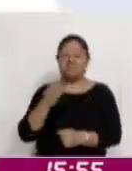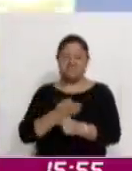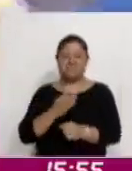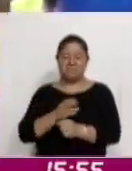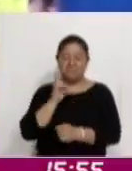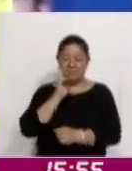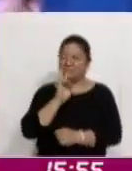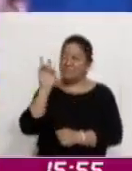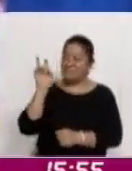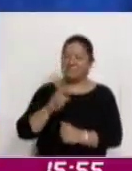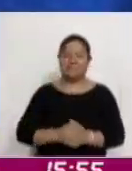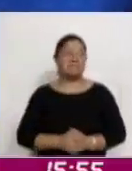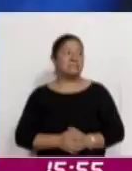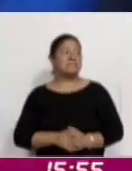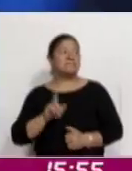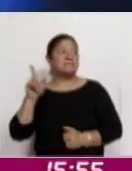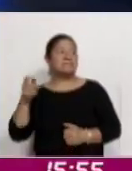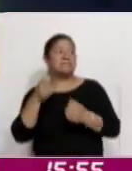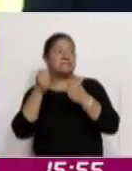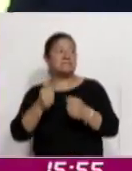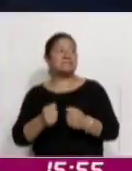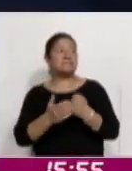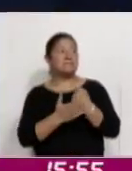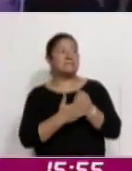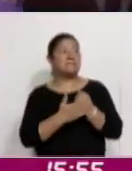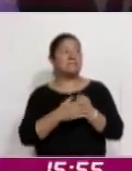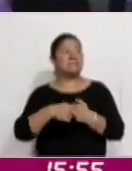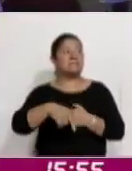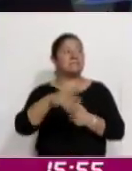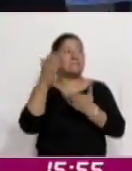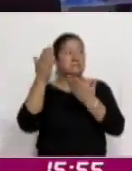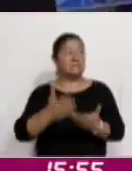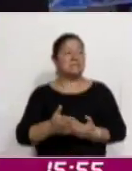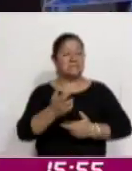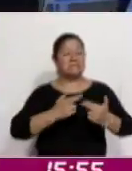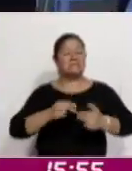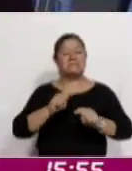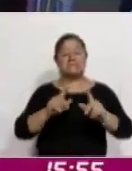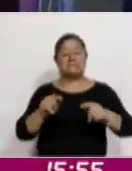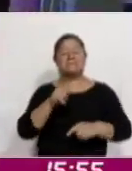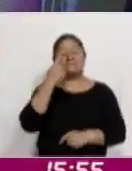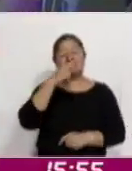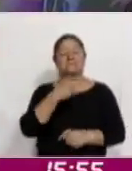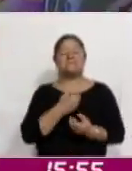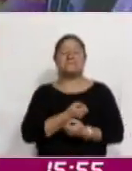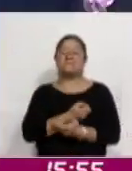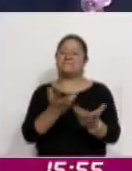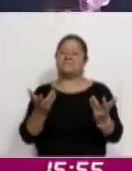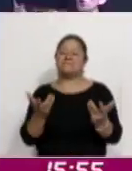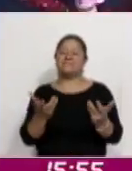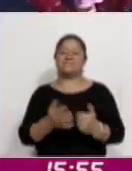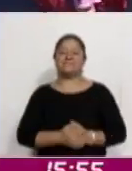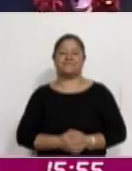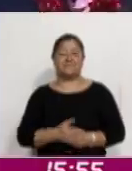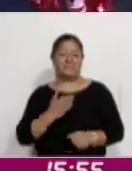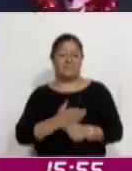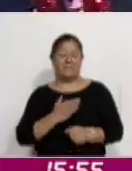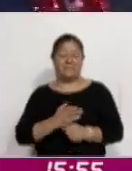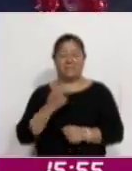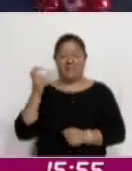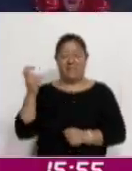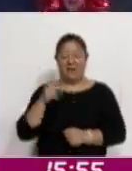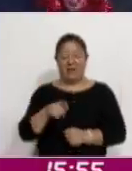escenario. Beli aseguró que muy pronto volverán a Tlaxcala para seguir compartiendo momentos de alegría y diversión con los pequeños. En esta ocasión, los queridos